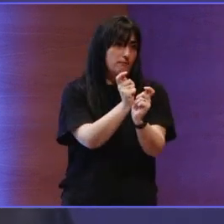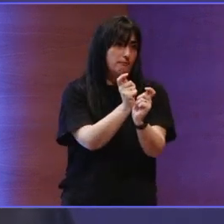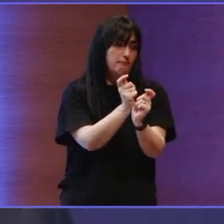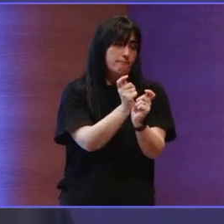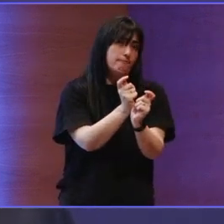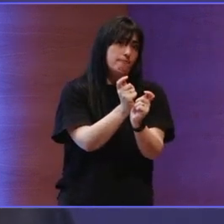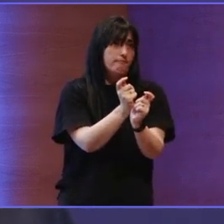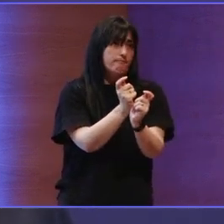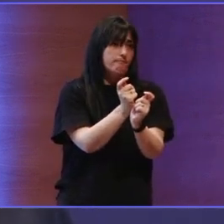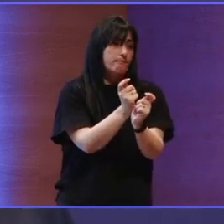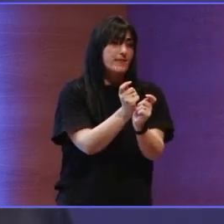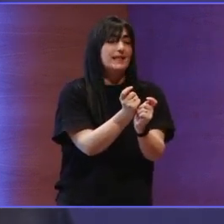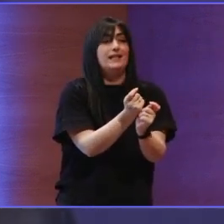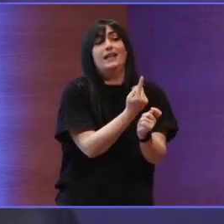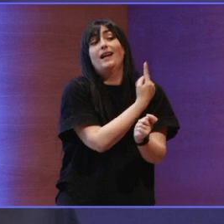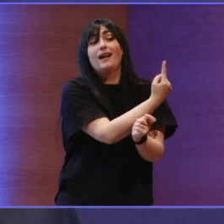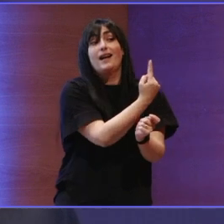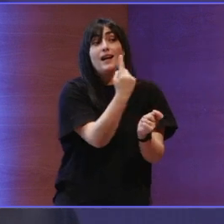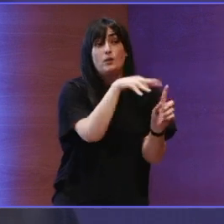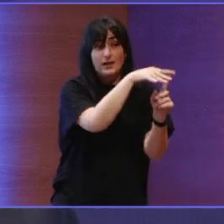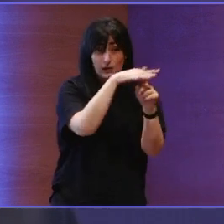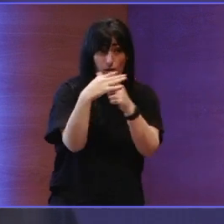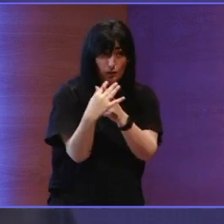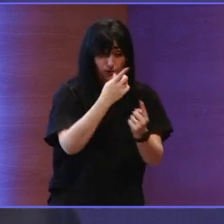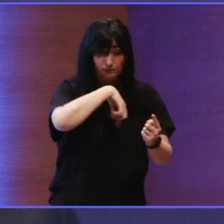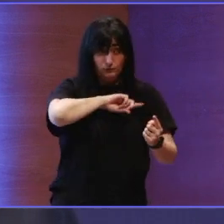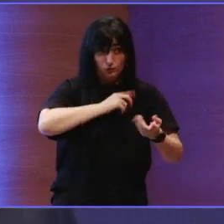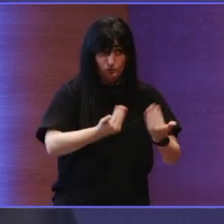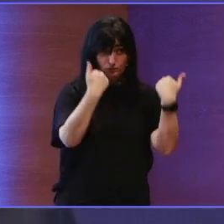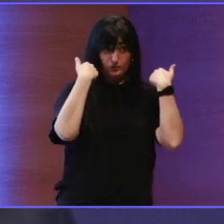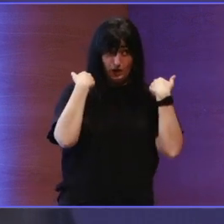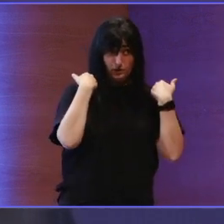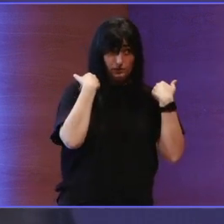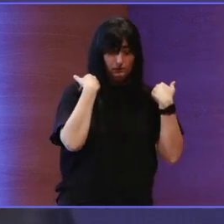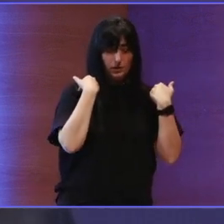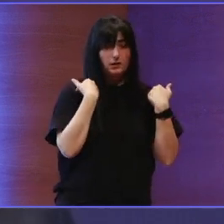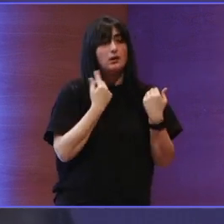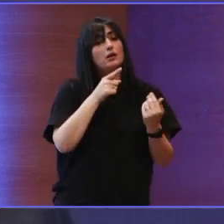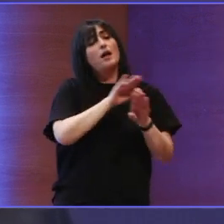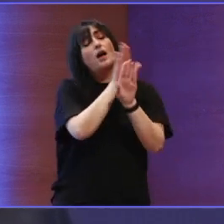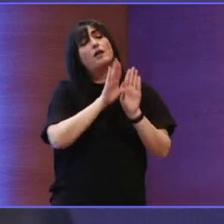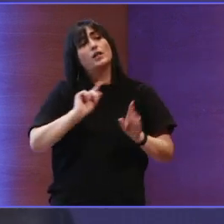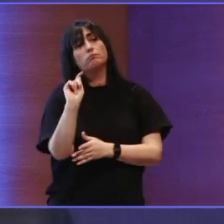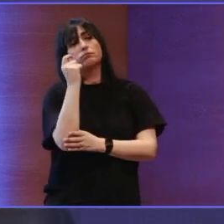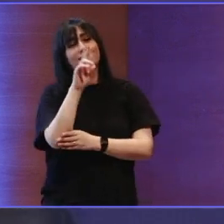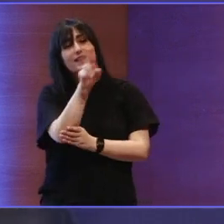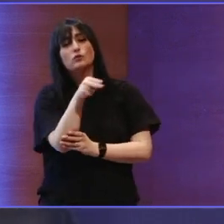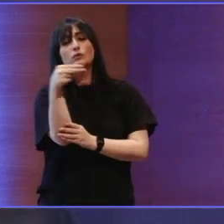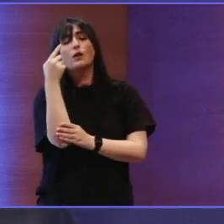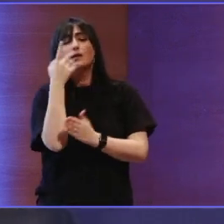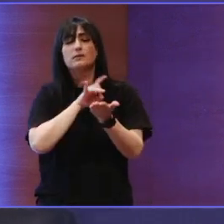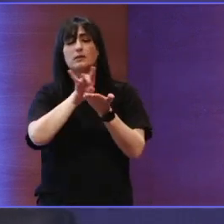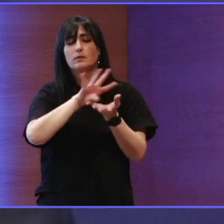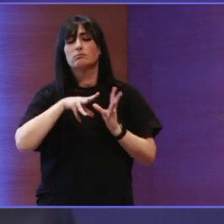de de las actuaciones que llevamos a cabo y nos permiten llegar a a resultados de adecuación de servicios